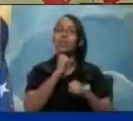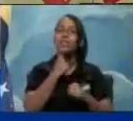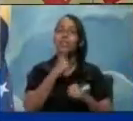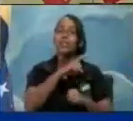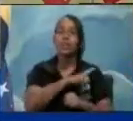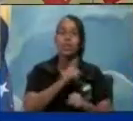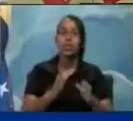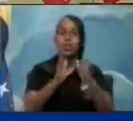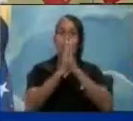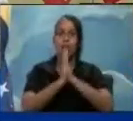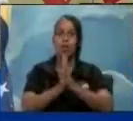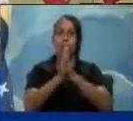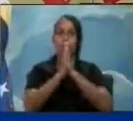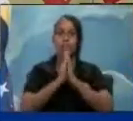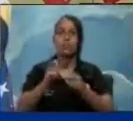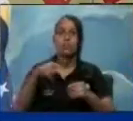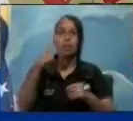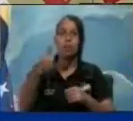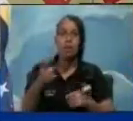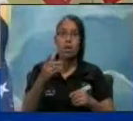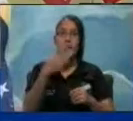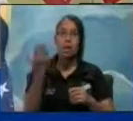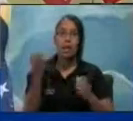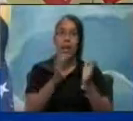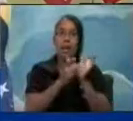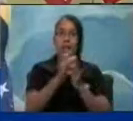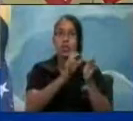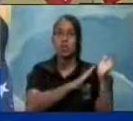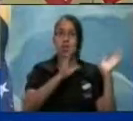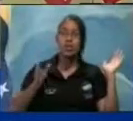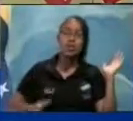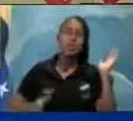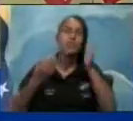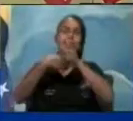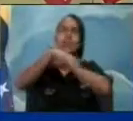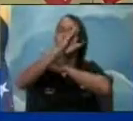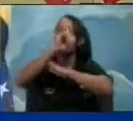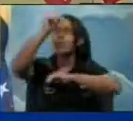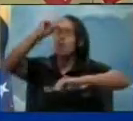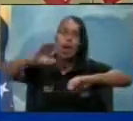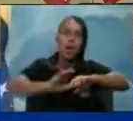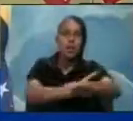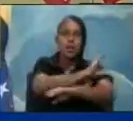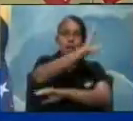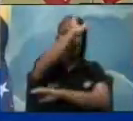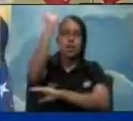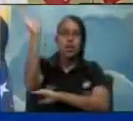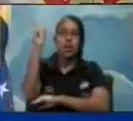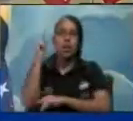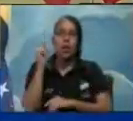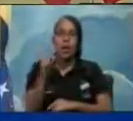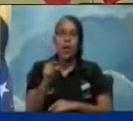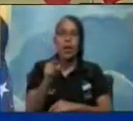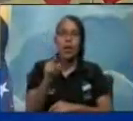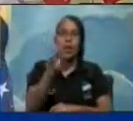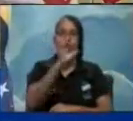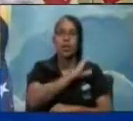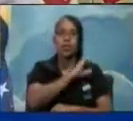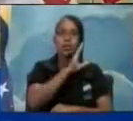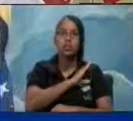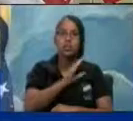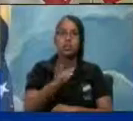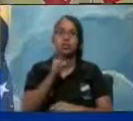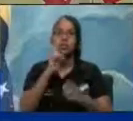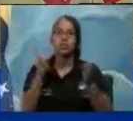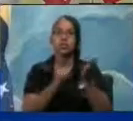la oración. Después que Jesucristo se fue al cielo, ellos, amados hermanos, tomaron en